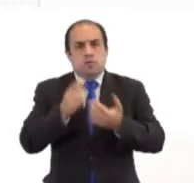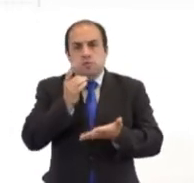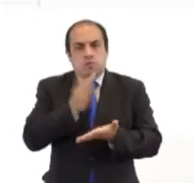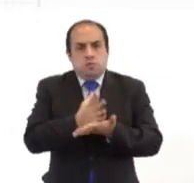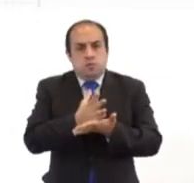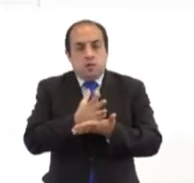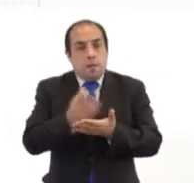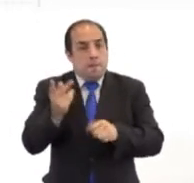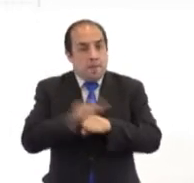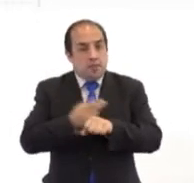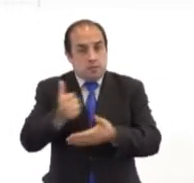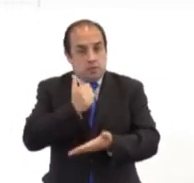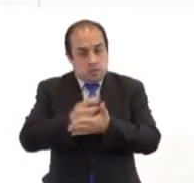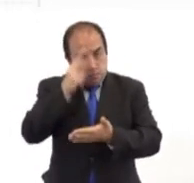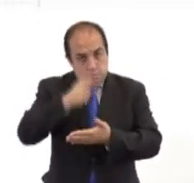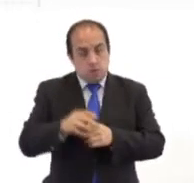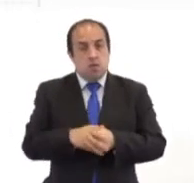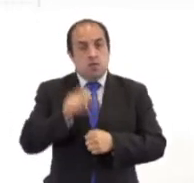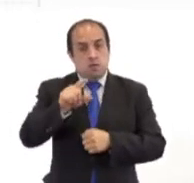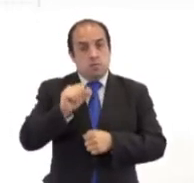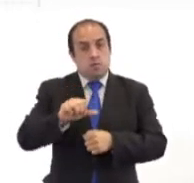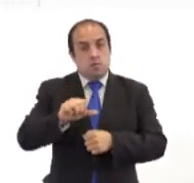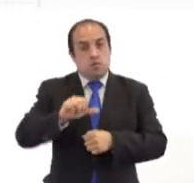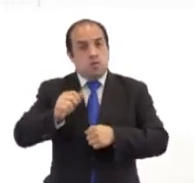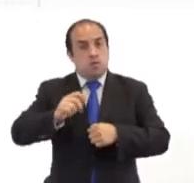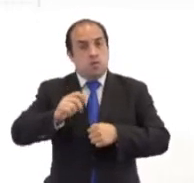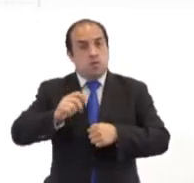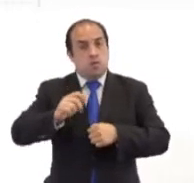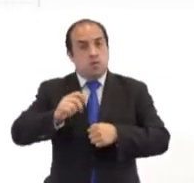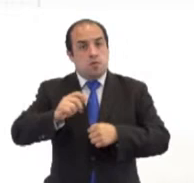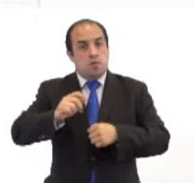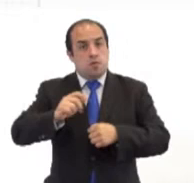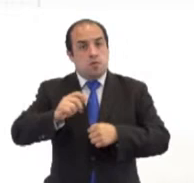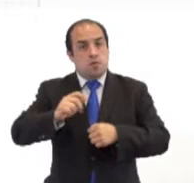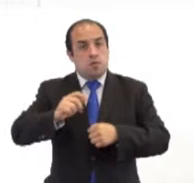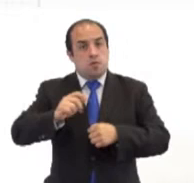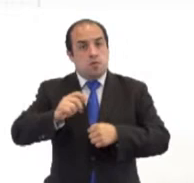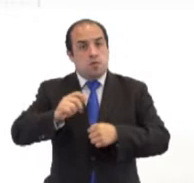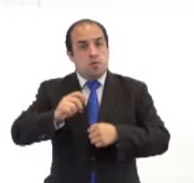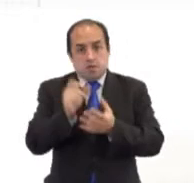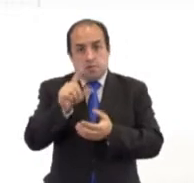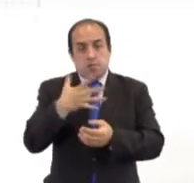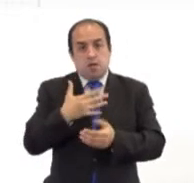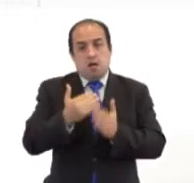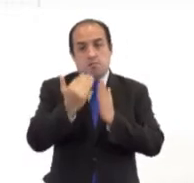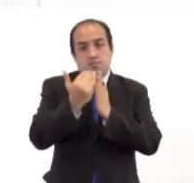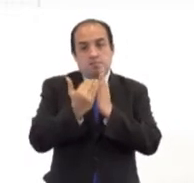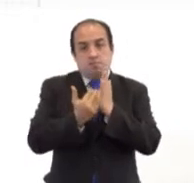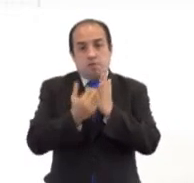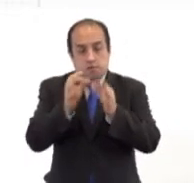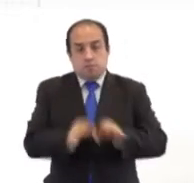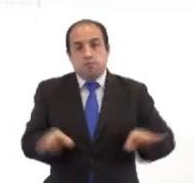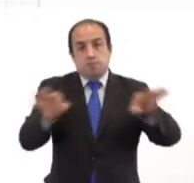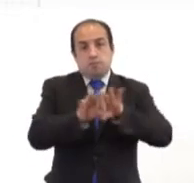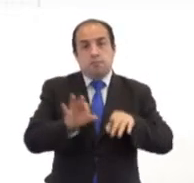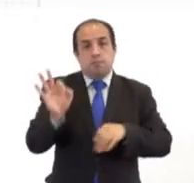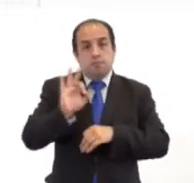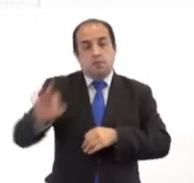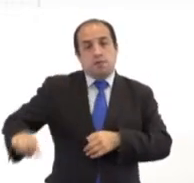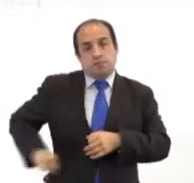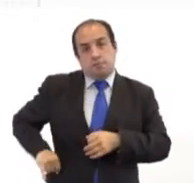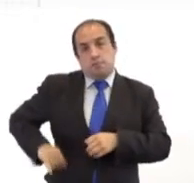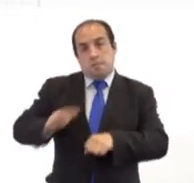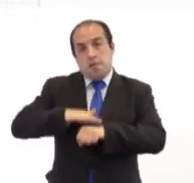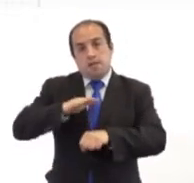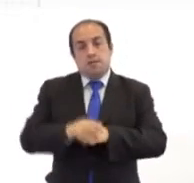ocurriendo en la Ciudad de México, es algo que otros países del mundo, afortunadamente otras ciudades están viendo caídas importantes. Tal vez la más interesante es una caída